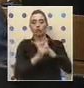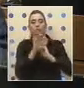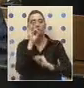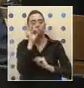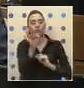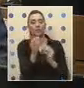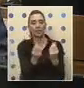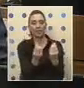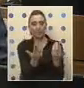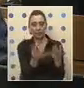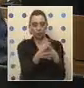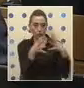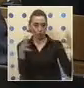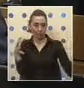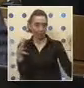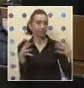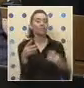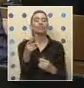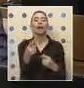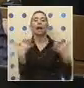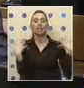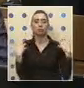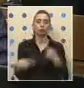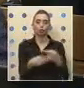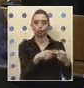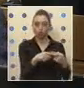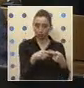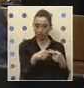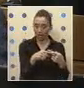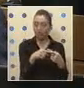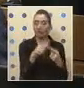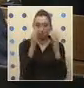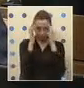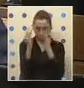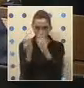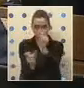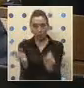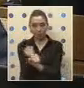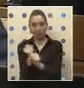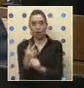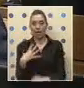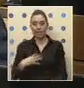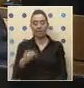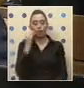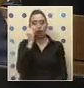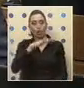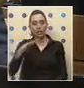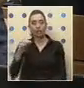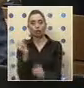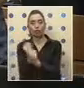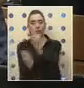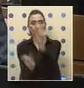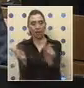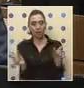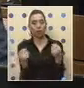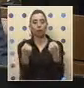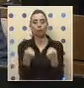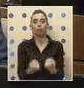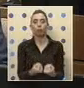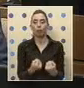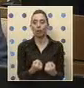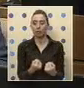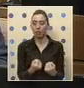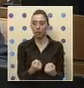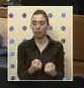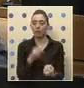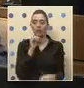La responsabilidad social que tiene que ver con preocuparse de sus trabajadores, con que los hijos y los nietos de los trabajadores tengan la posibilidad de